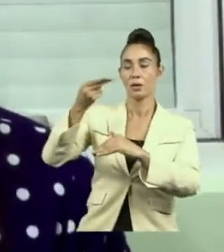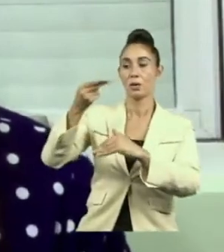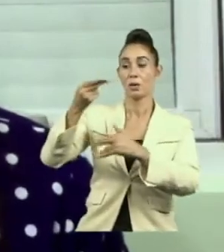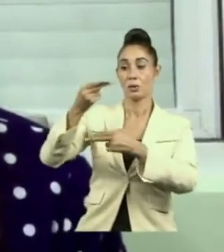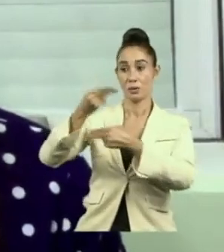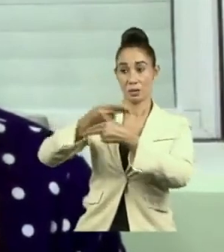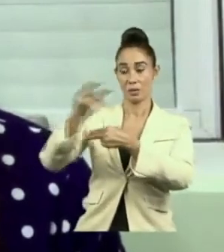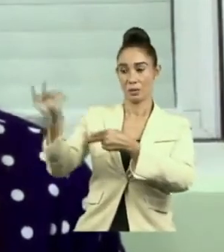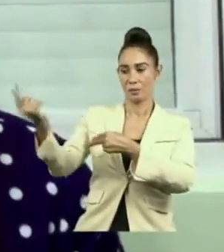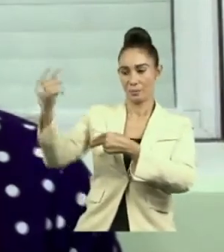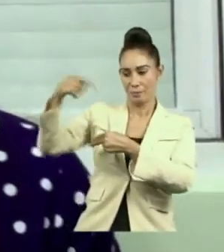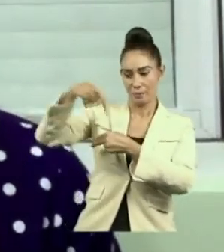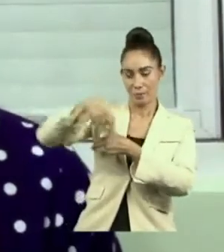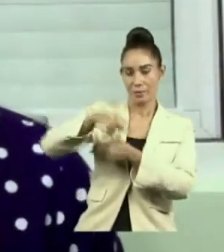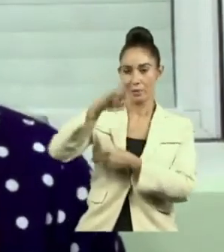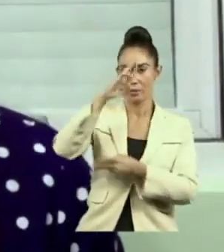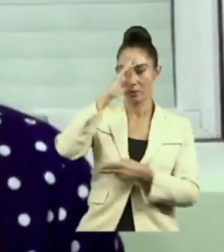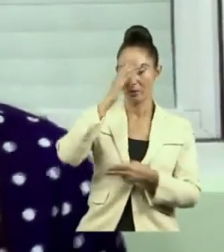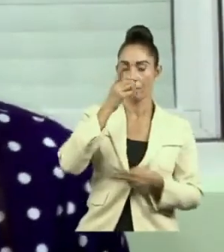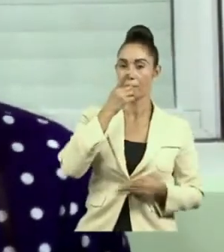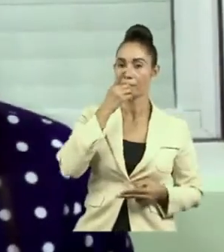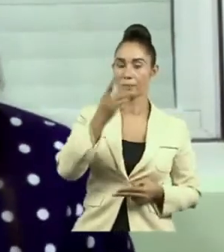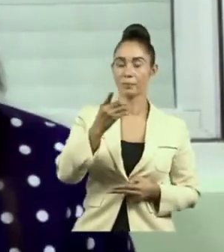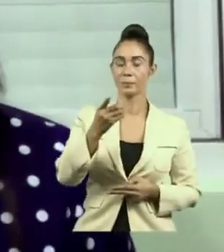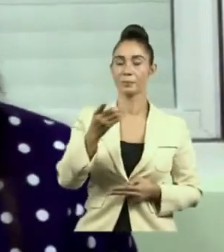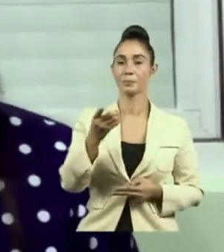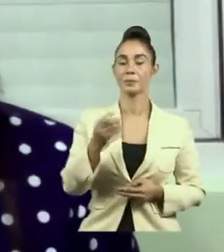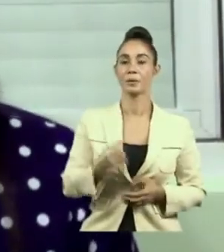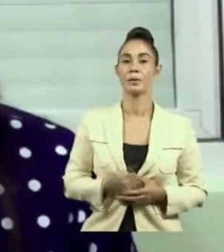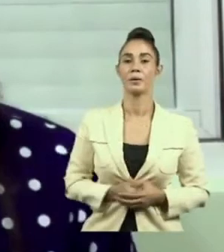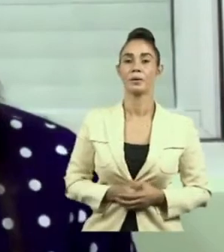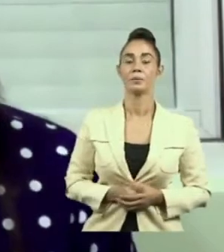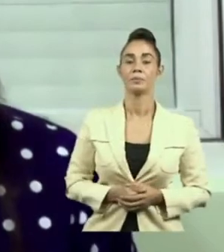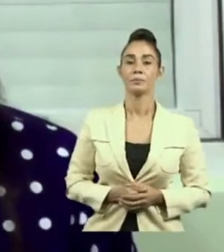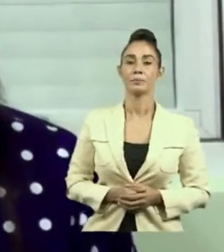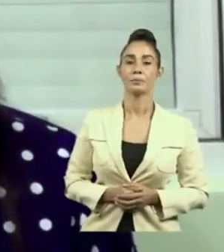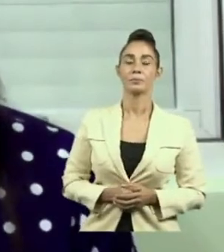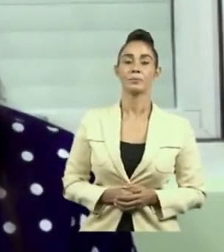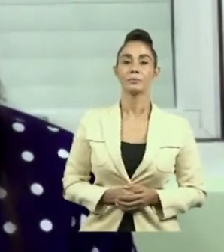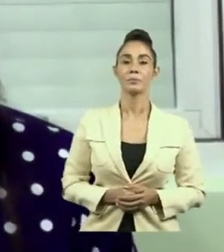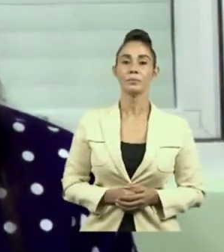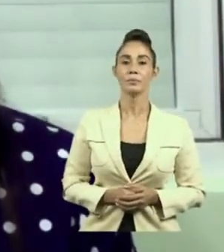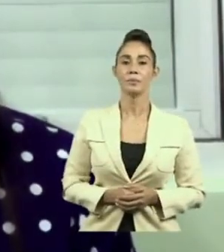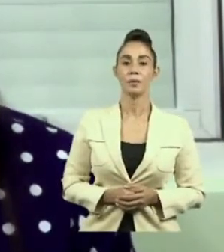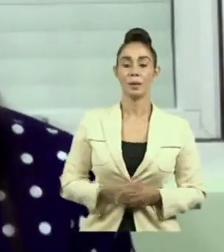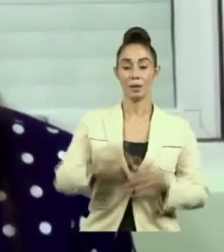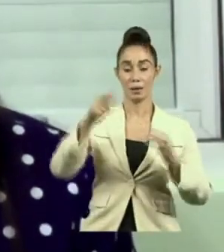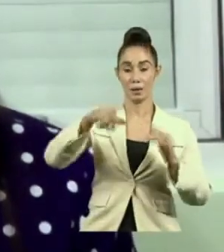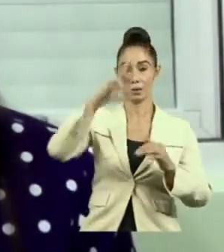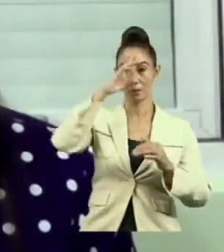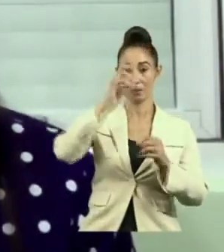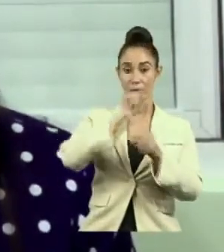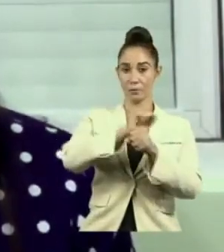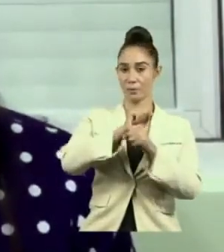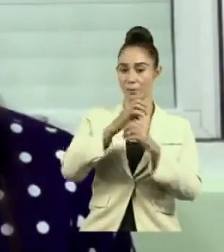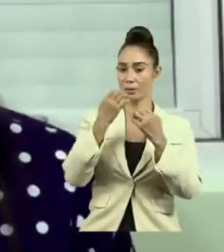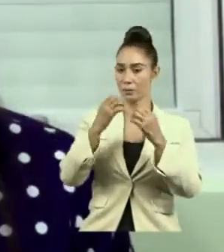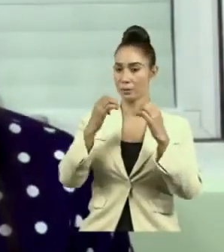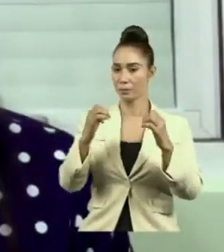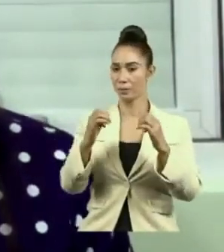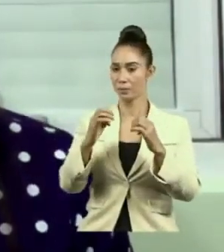no sea catastrófica y que dé al traste con todo el esfuerzo que se ha hecho aquí en nuestro